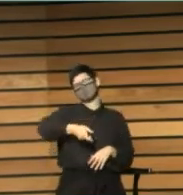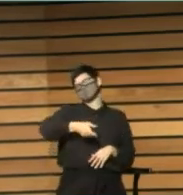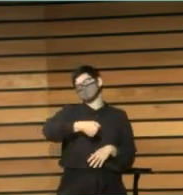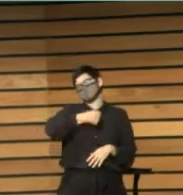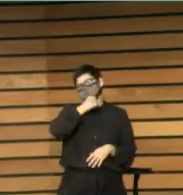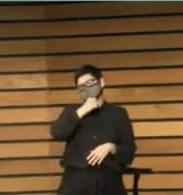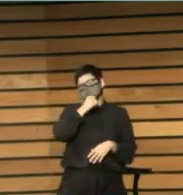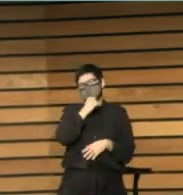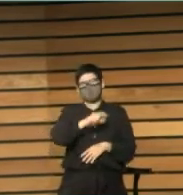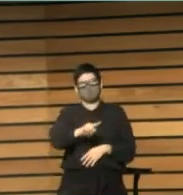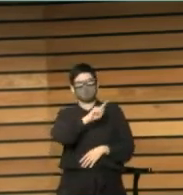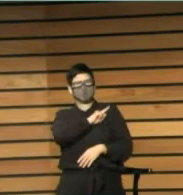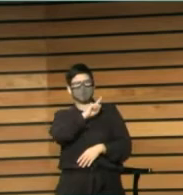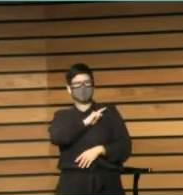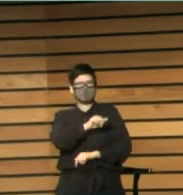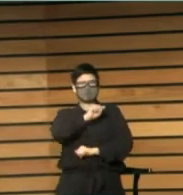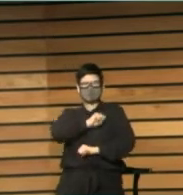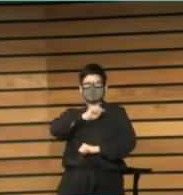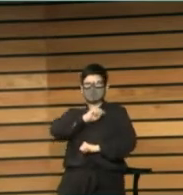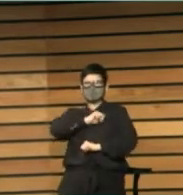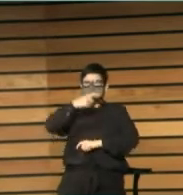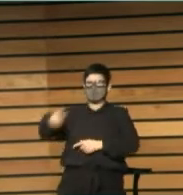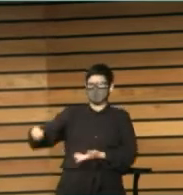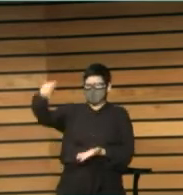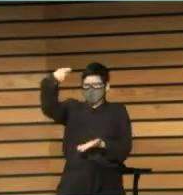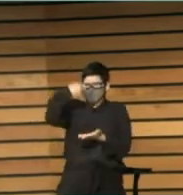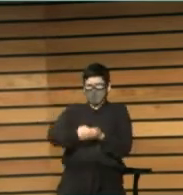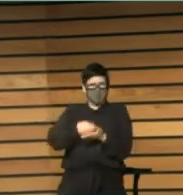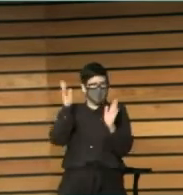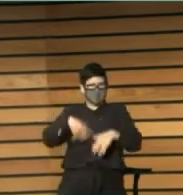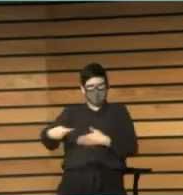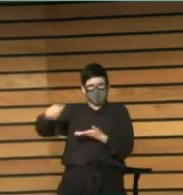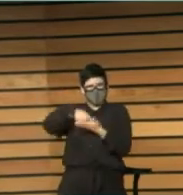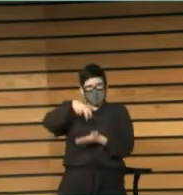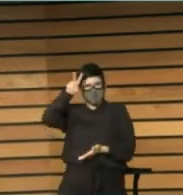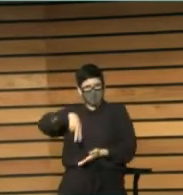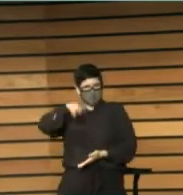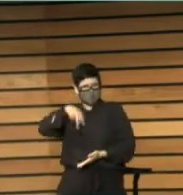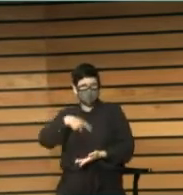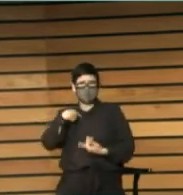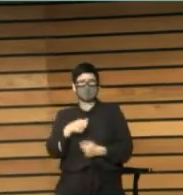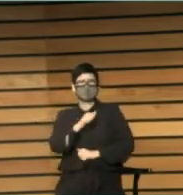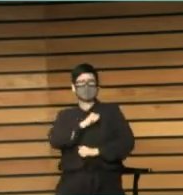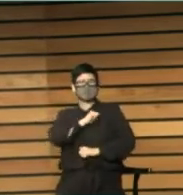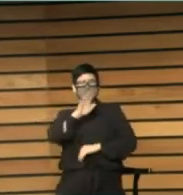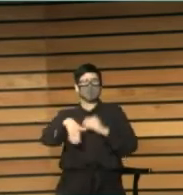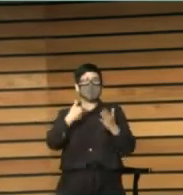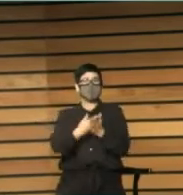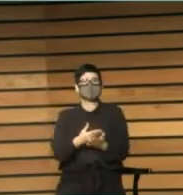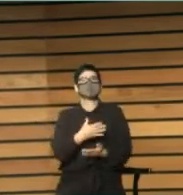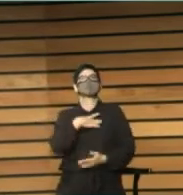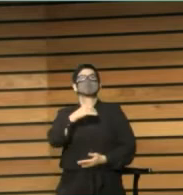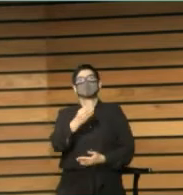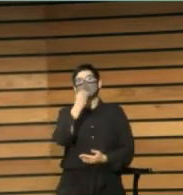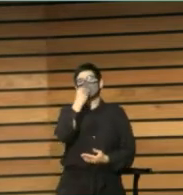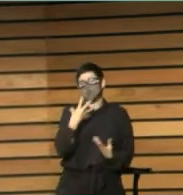llegó y que él aguardaba para tener algo de lo que comer con su mujer, también